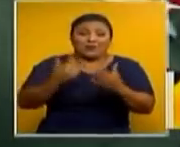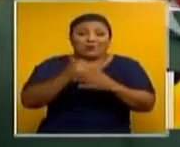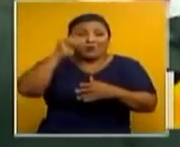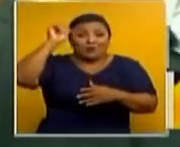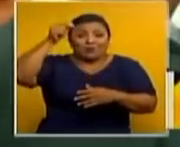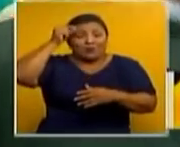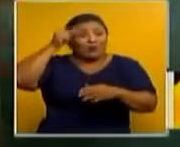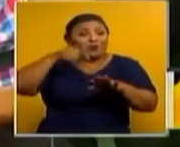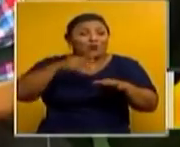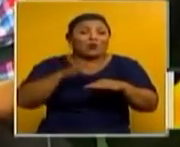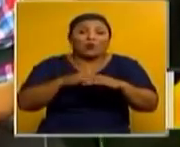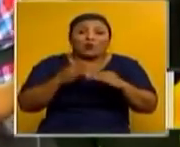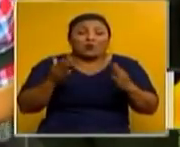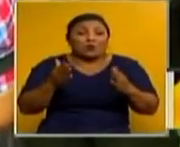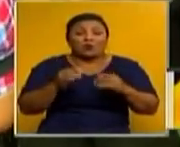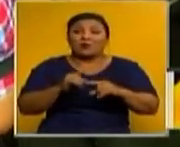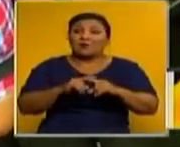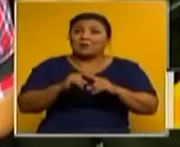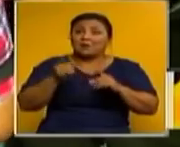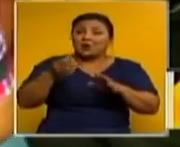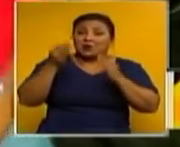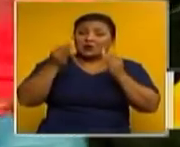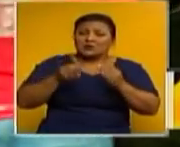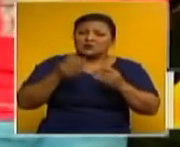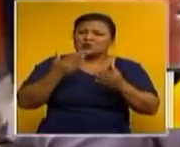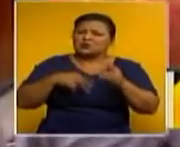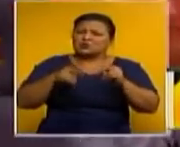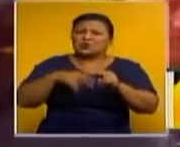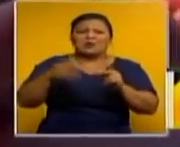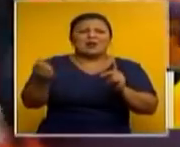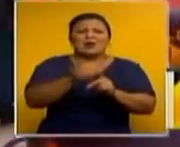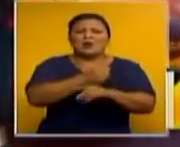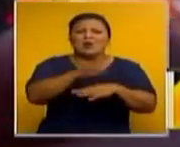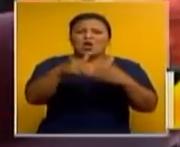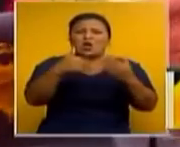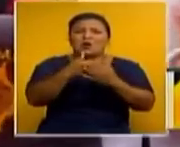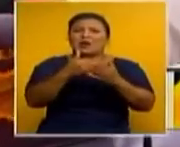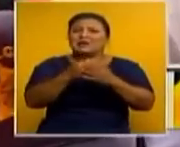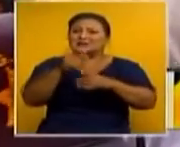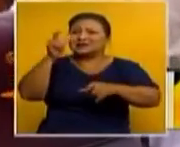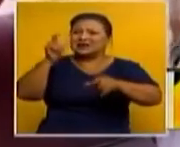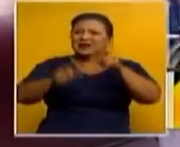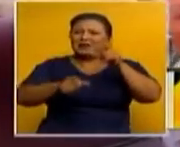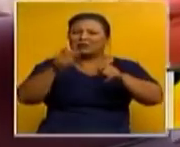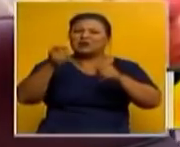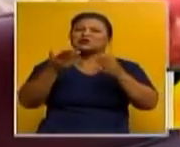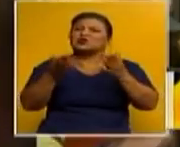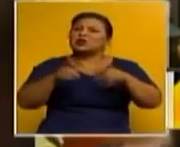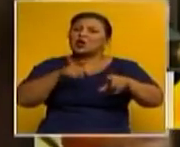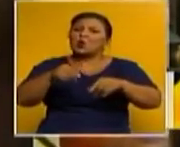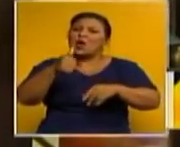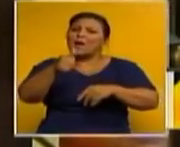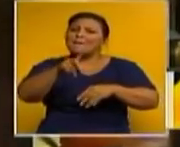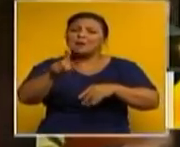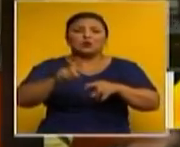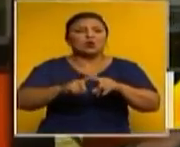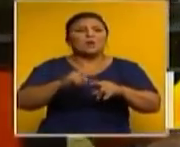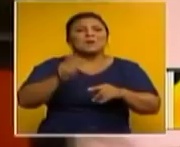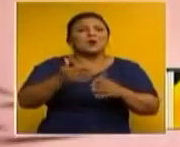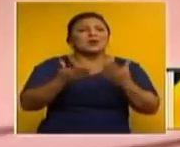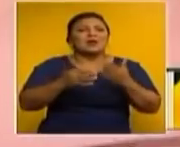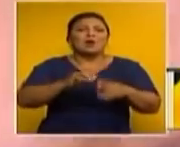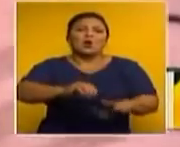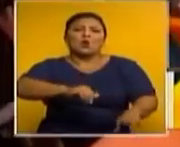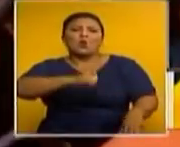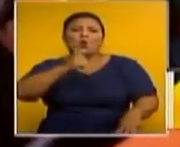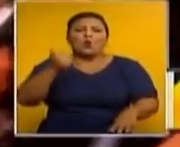Las representantes aseguran que estos actos violentos no fueron propiciados por los ciudadanos de Quinindé, sino que alguien con